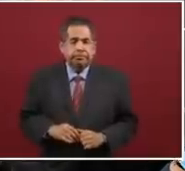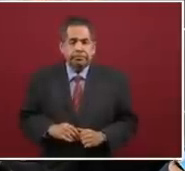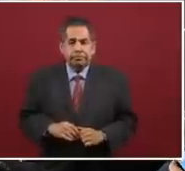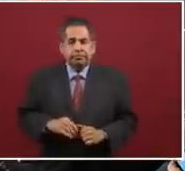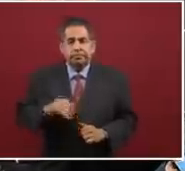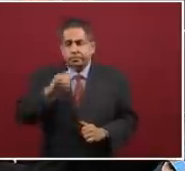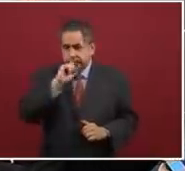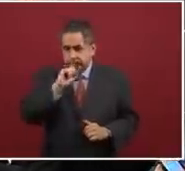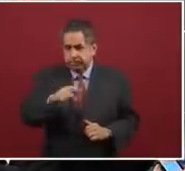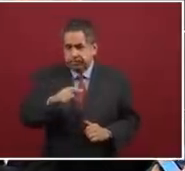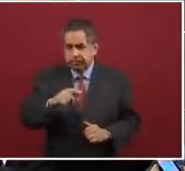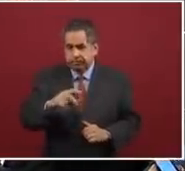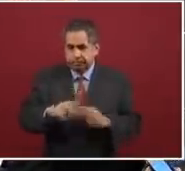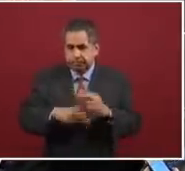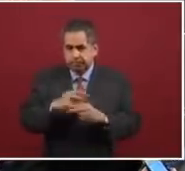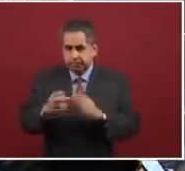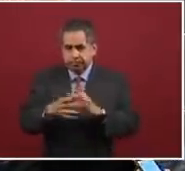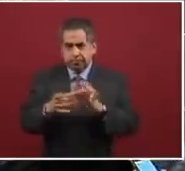también vamos a